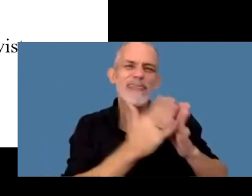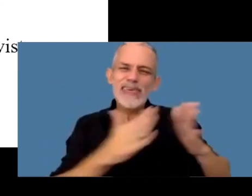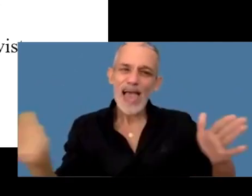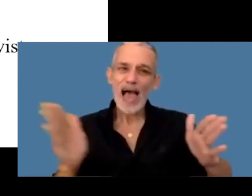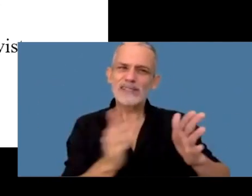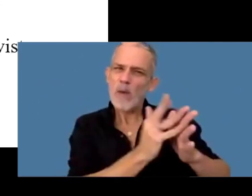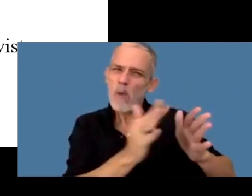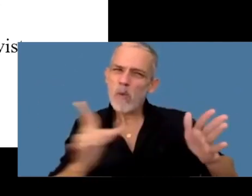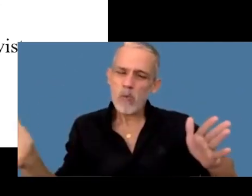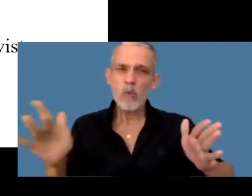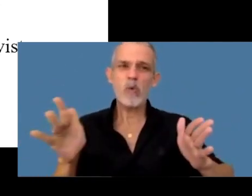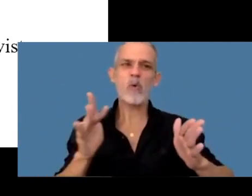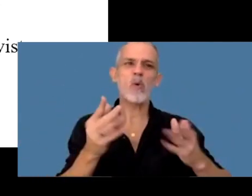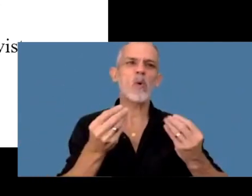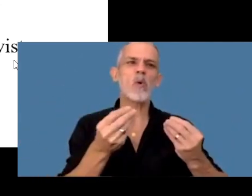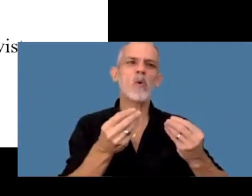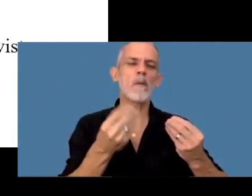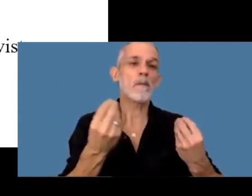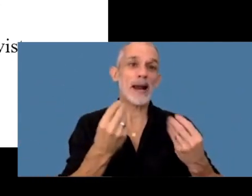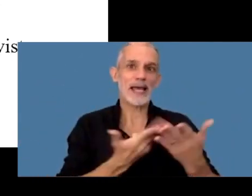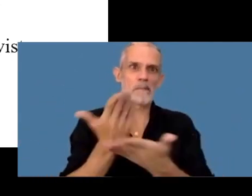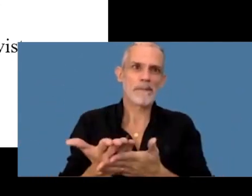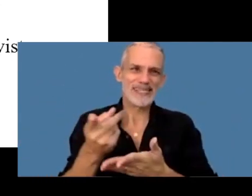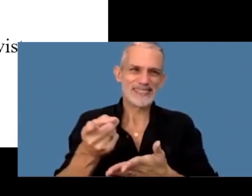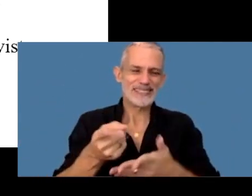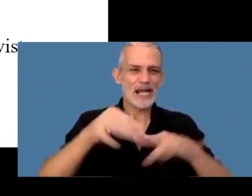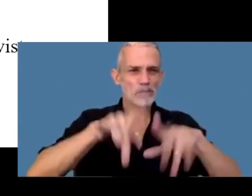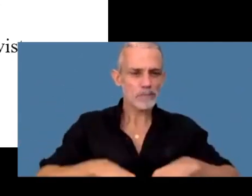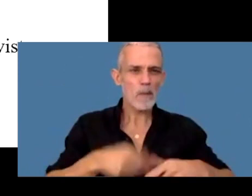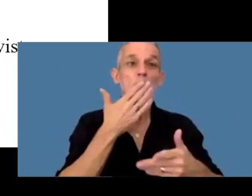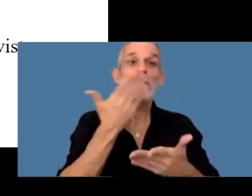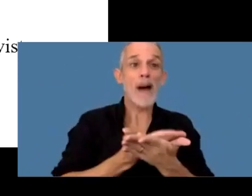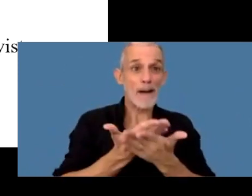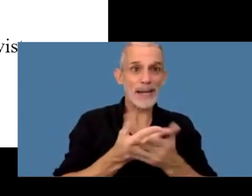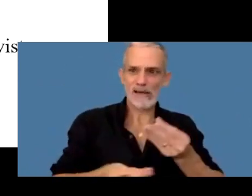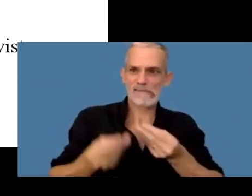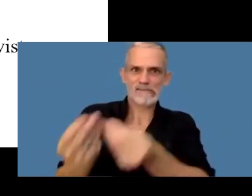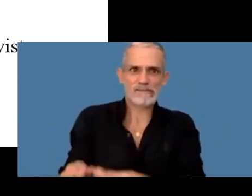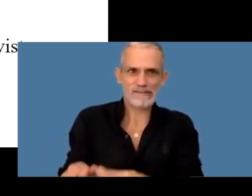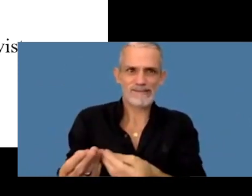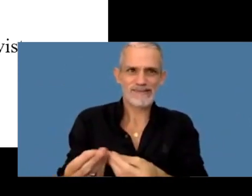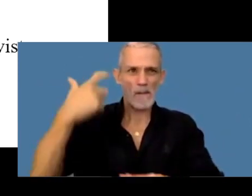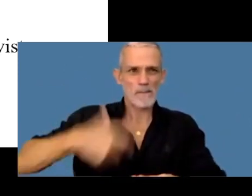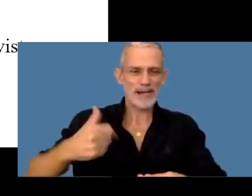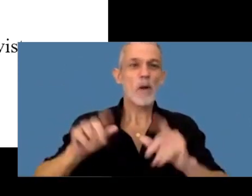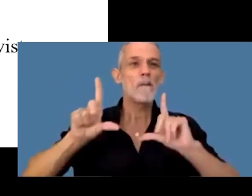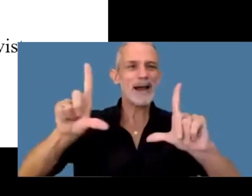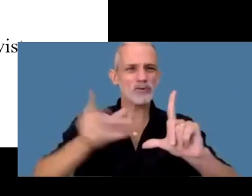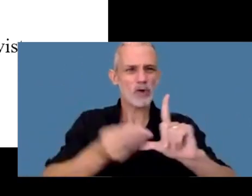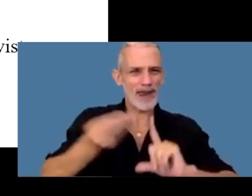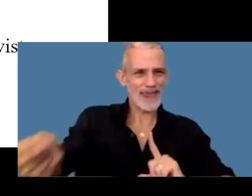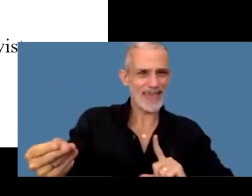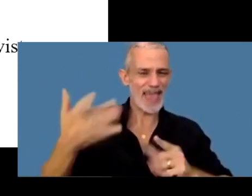para presentar la documentación que acredite la personería, ¿sí?